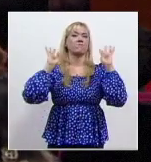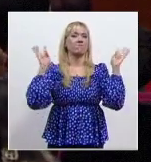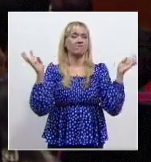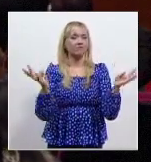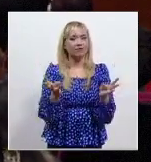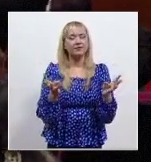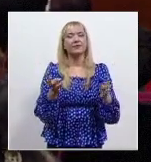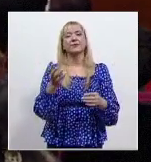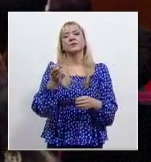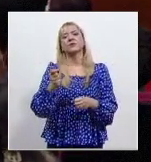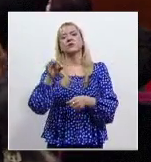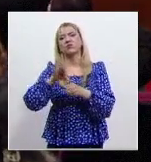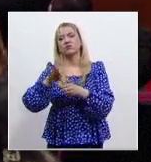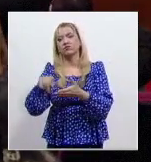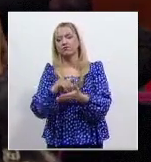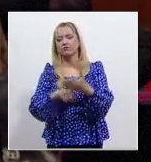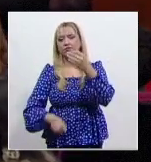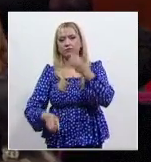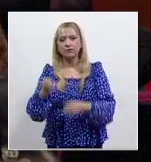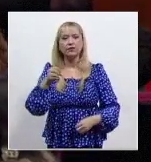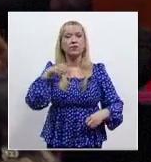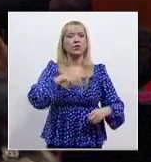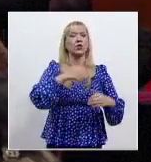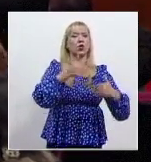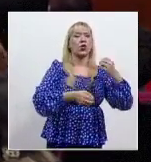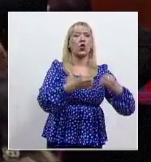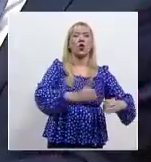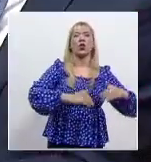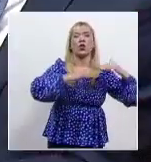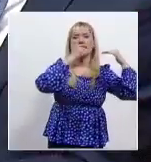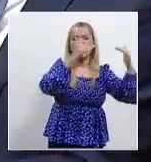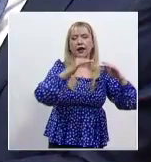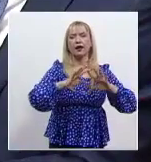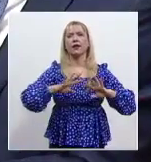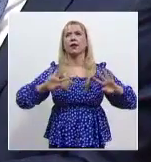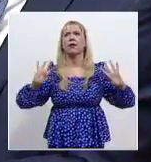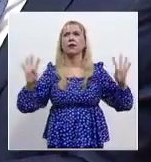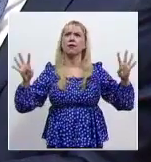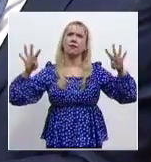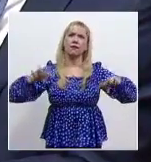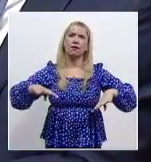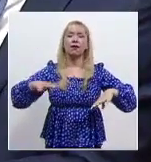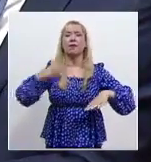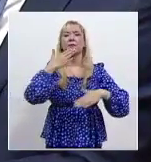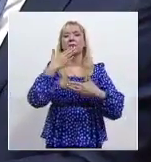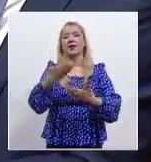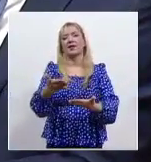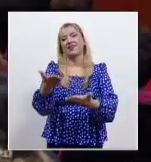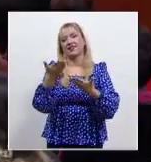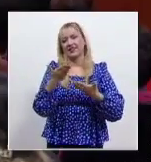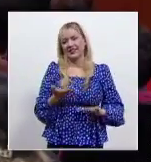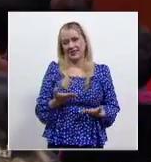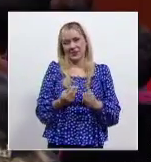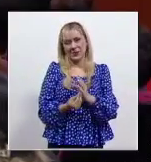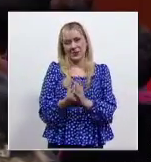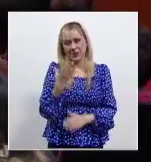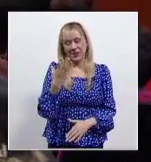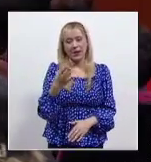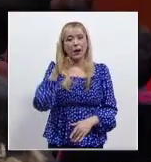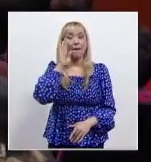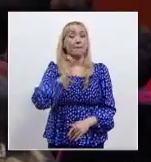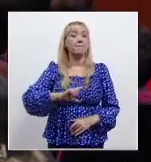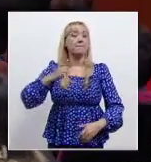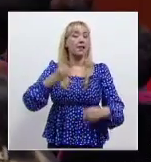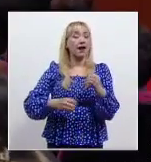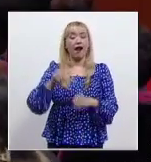Superior del Tribunal Electoral del Poder Judicial de la Federación dieron la bienvenida a la consejera Celia Maya García. El ministro Javier Lainez